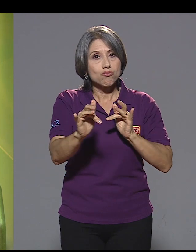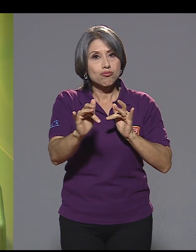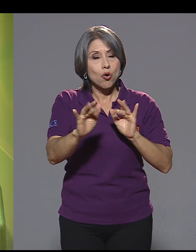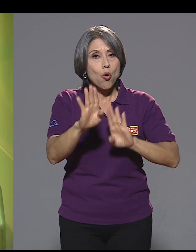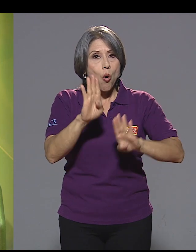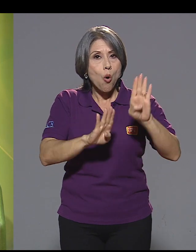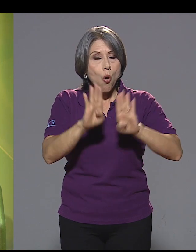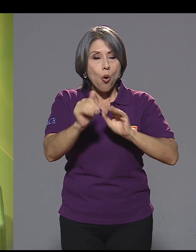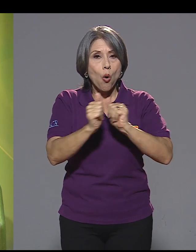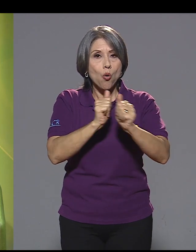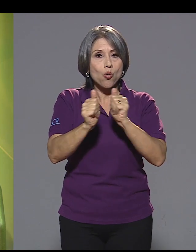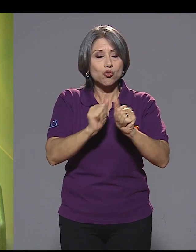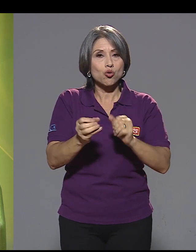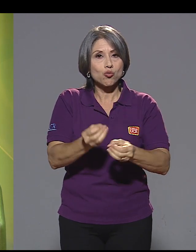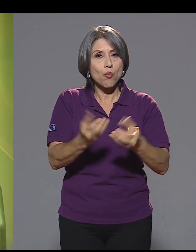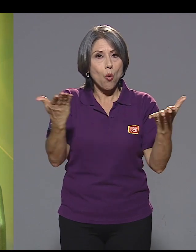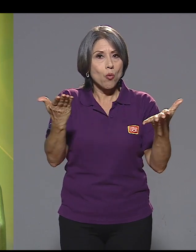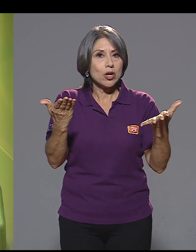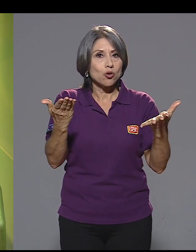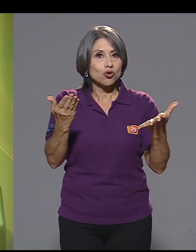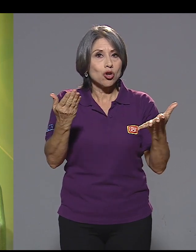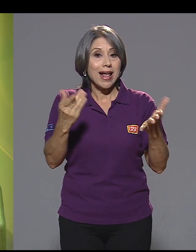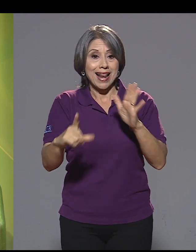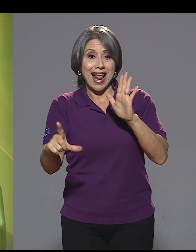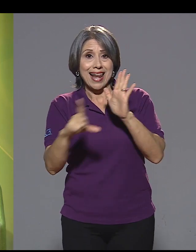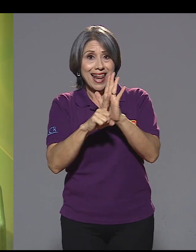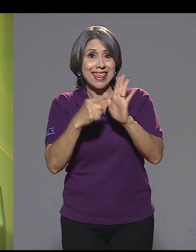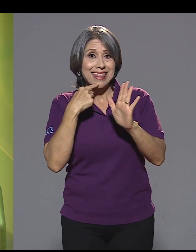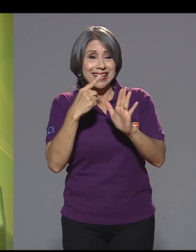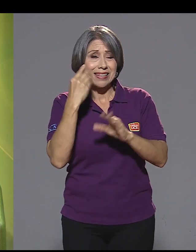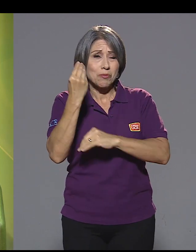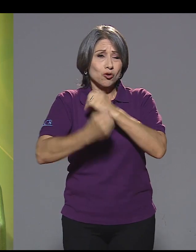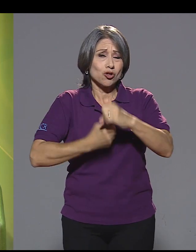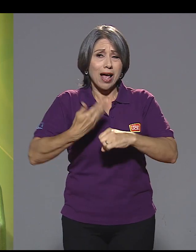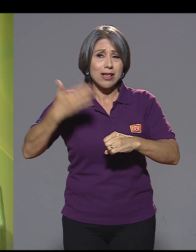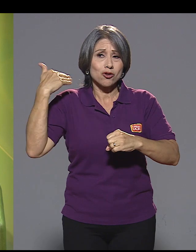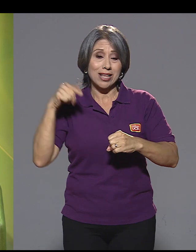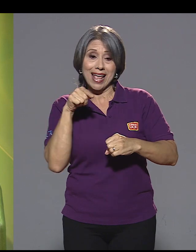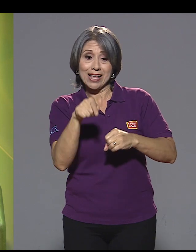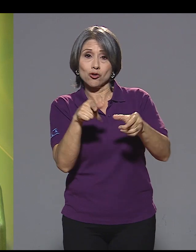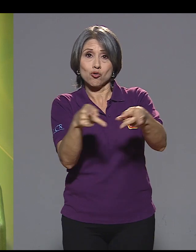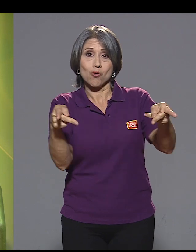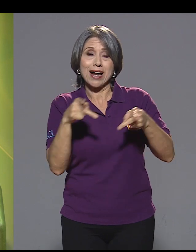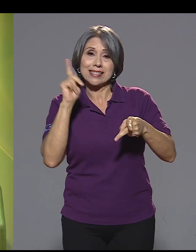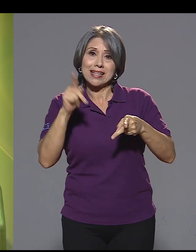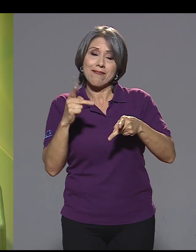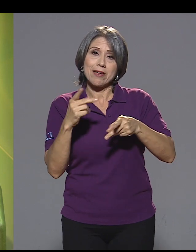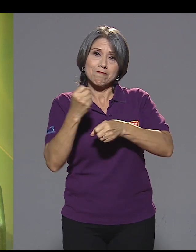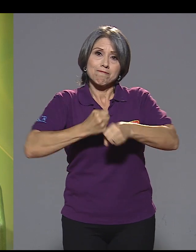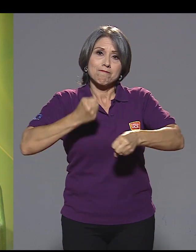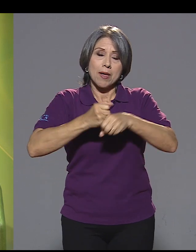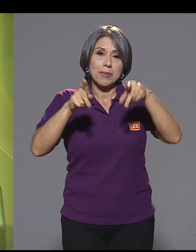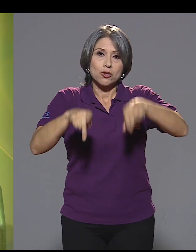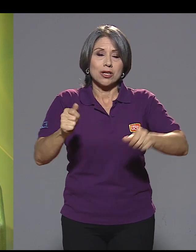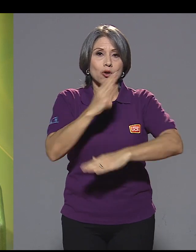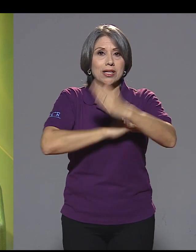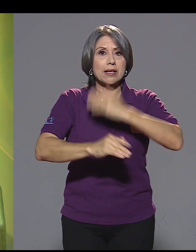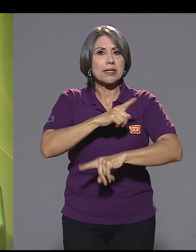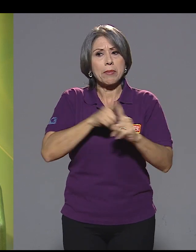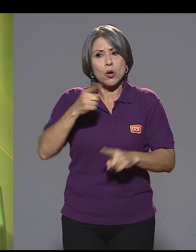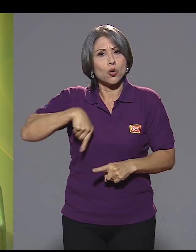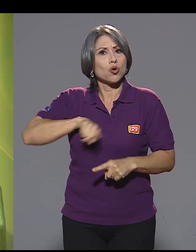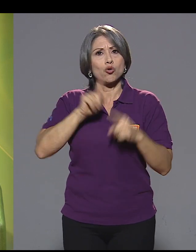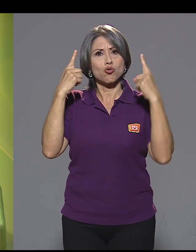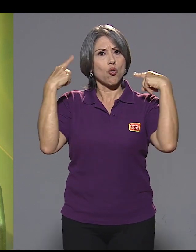concursos públicos, ¿verdad? Las instituciones públicas que por ley hace muchos años deberían estar ocupando personas con discapacidad, y no podemos alcanzar ni siquiera